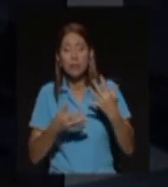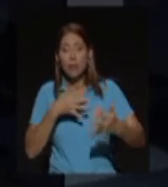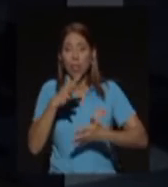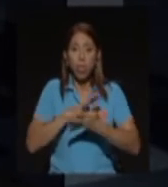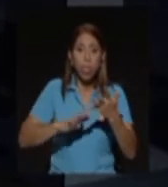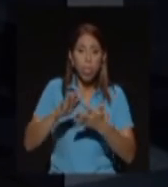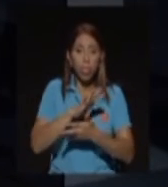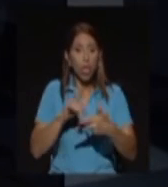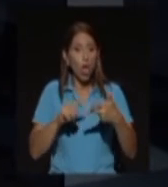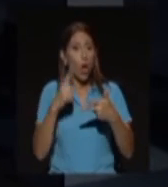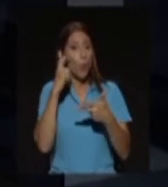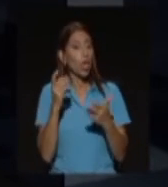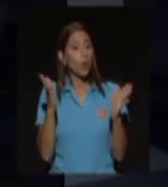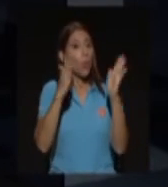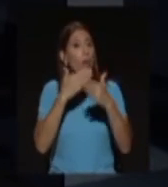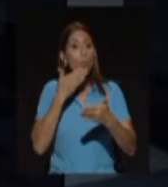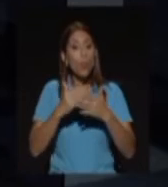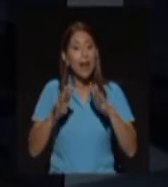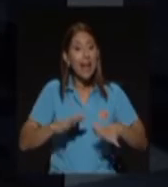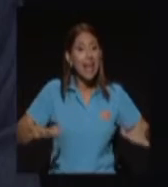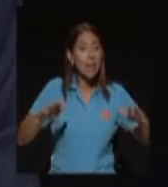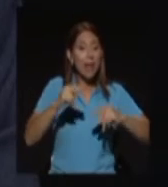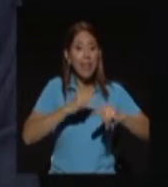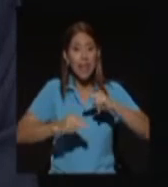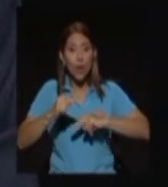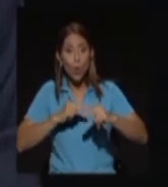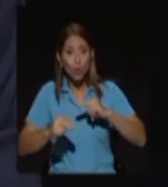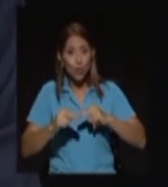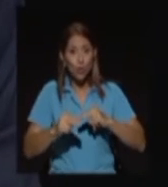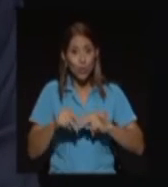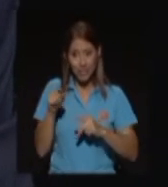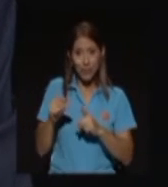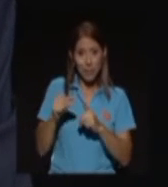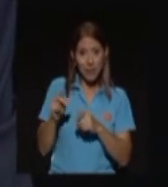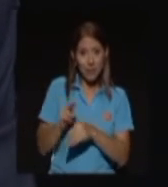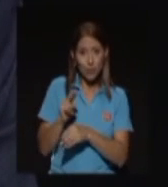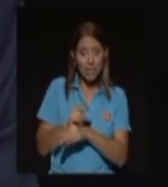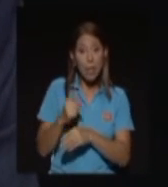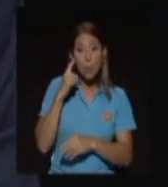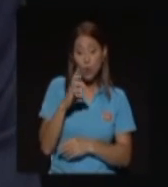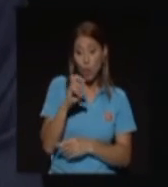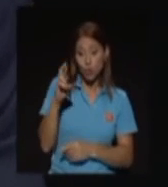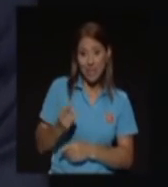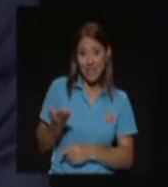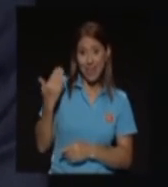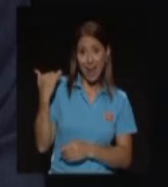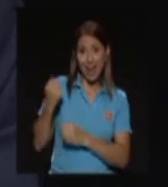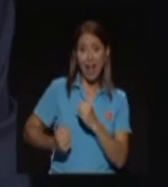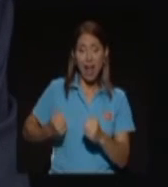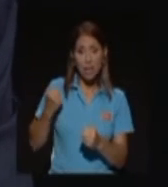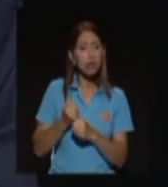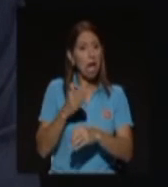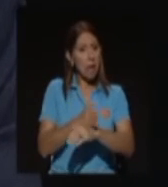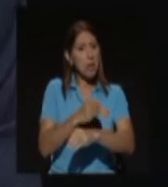que es la palabra que se utiliza, donde Costa Rica, si bien ha mejorado en años recientes algunos